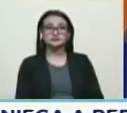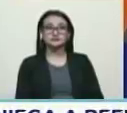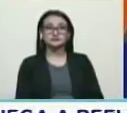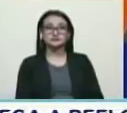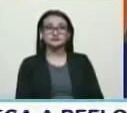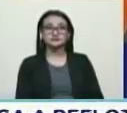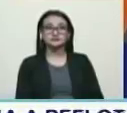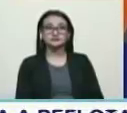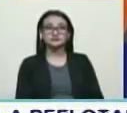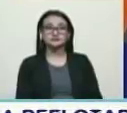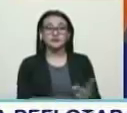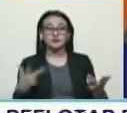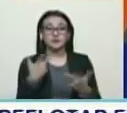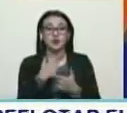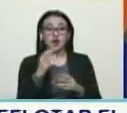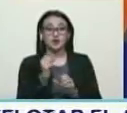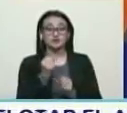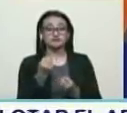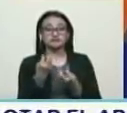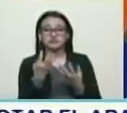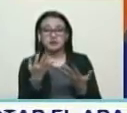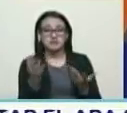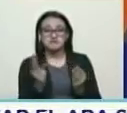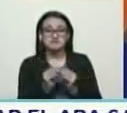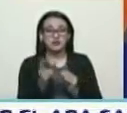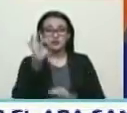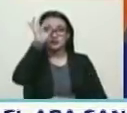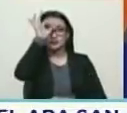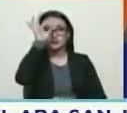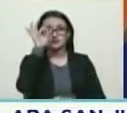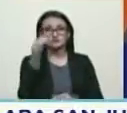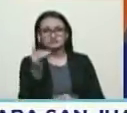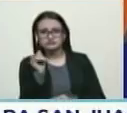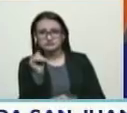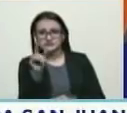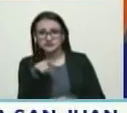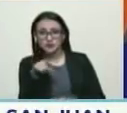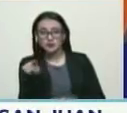al cierre de anoche no ha sido contabilizado el número definitivo. Ya lo tenemos, ¿cuánto es?